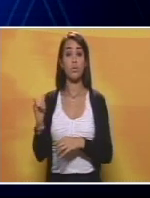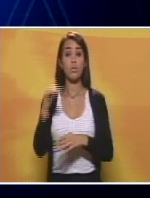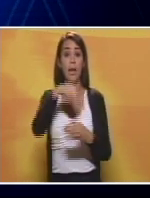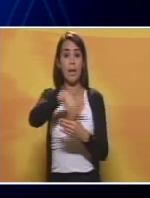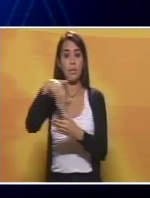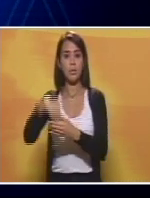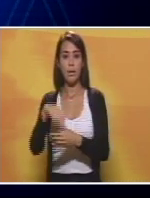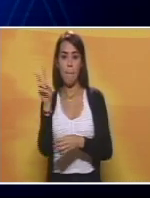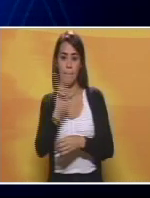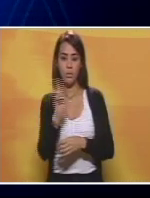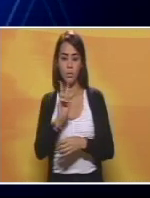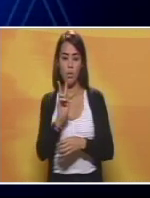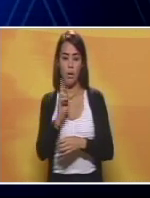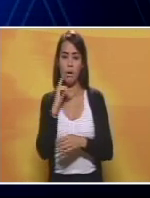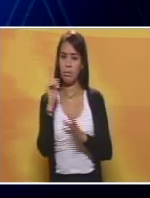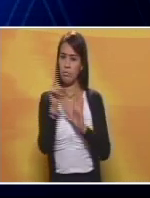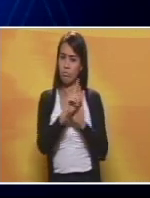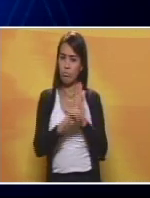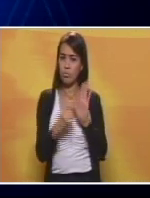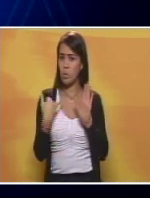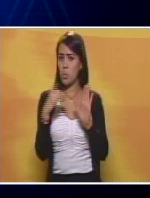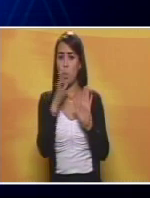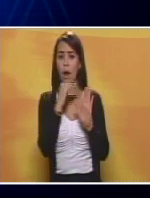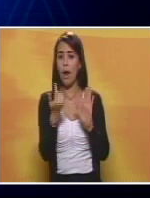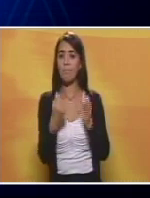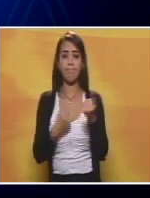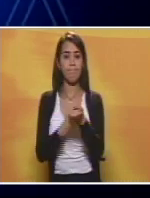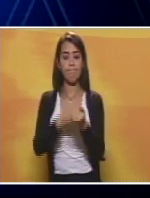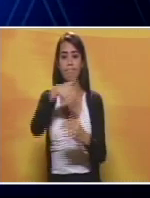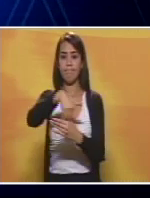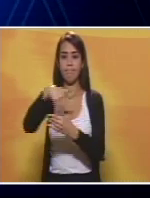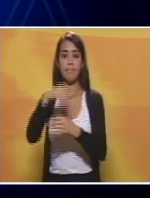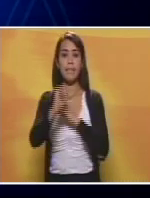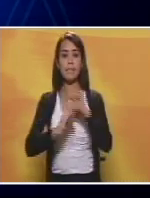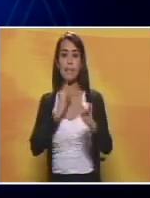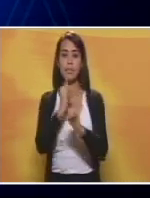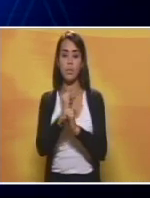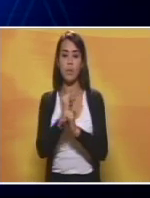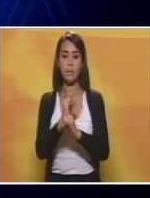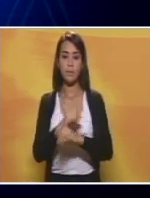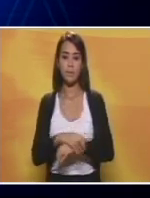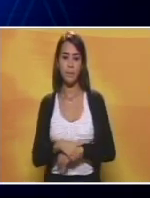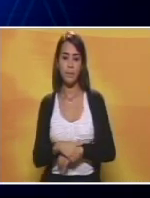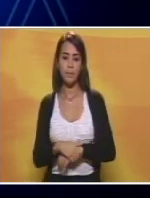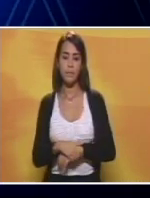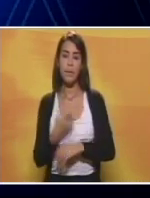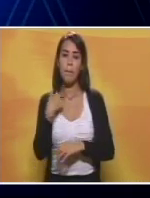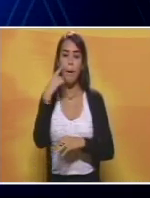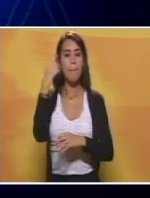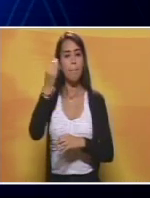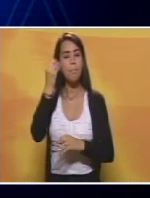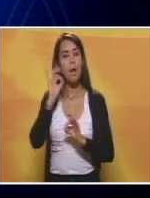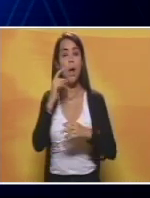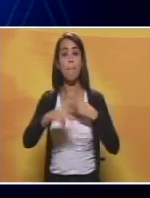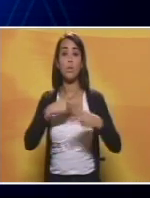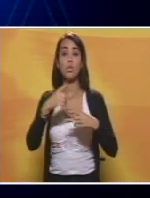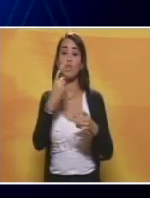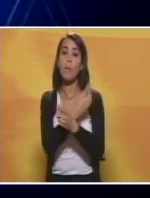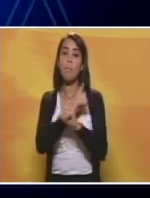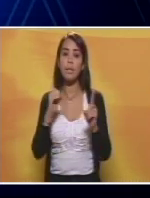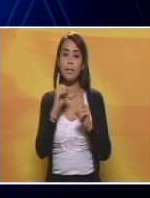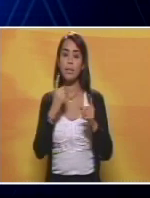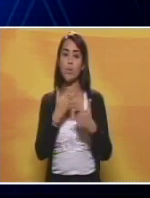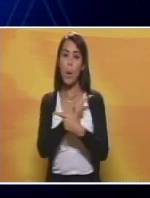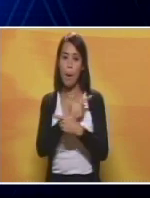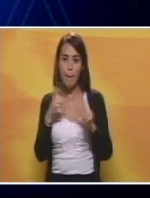elecciones en venezuela que no cumplieron según ellos los estándares internacionales mínimos para considerarlas un proceso democrático libre